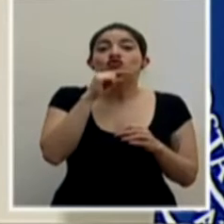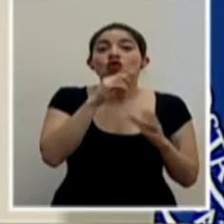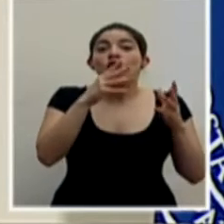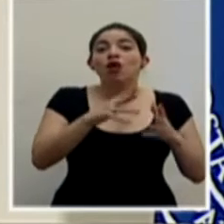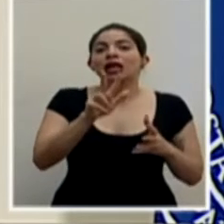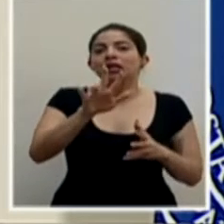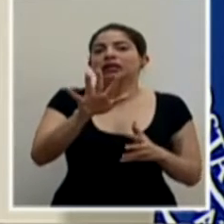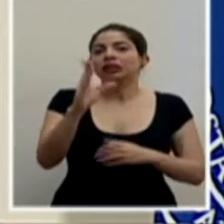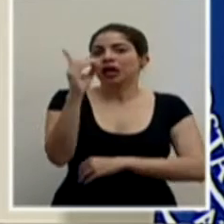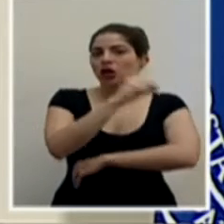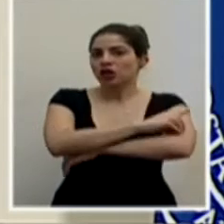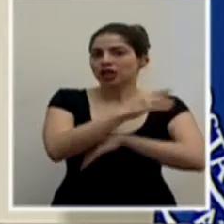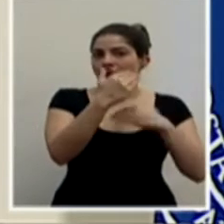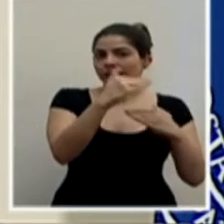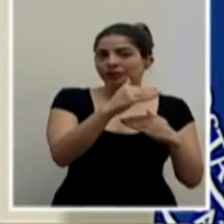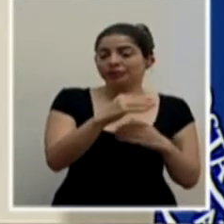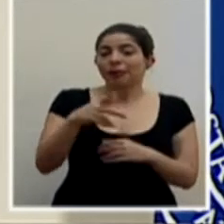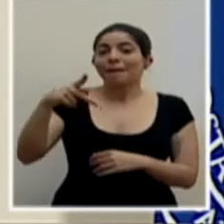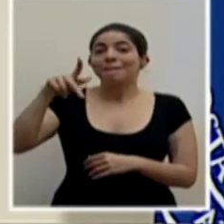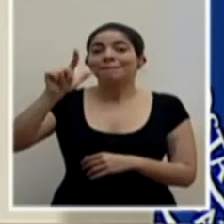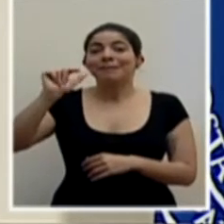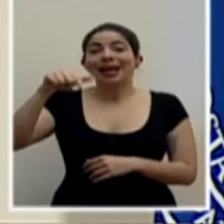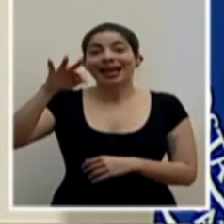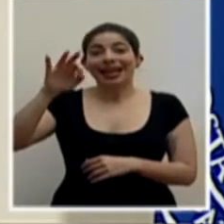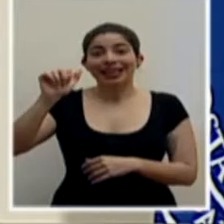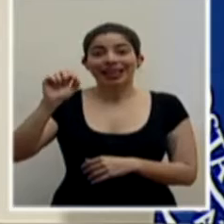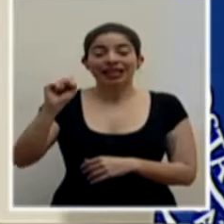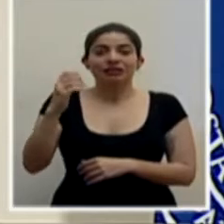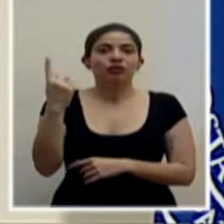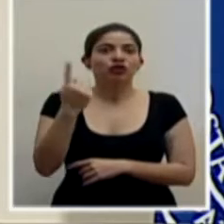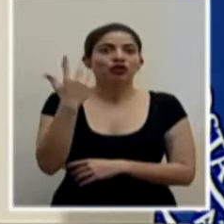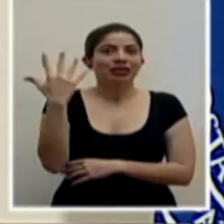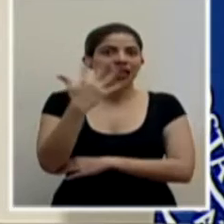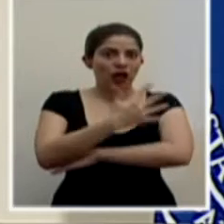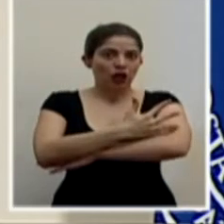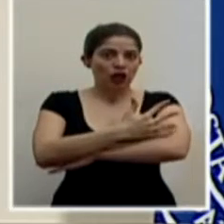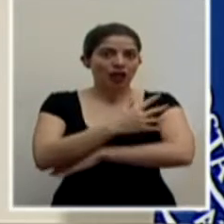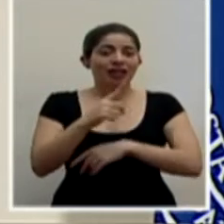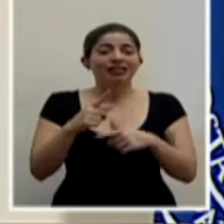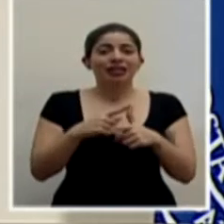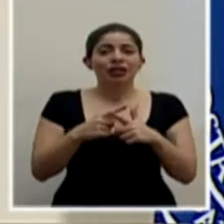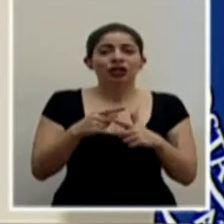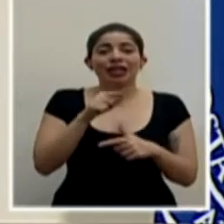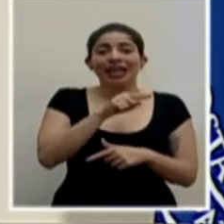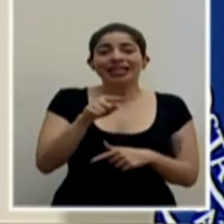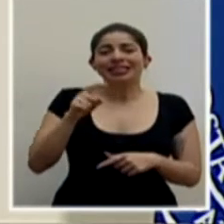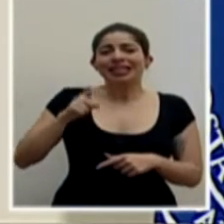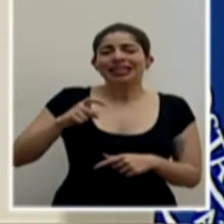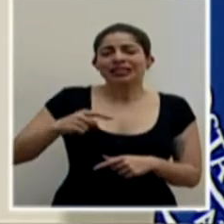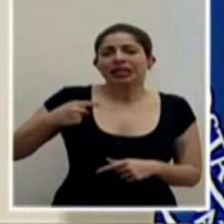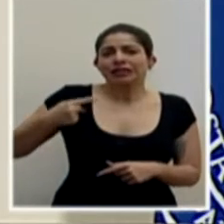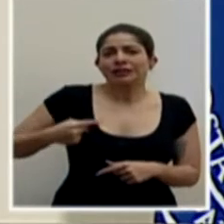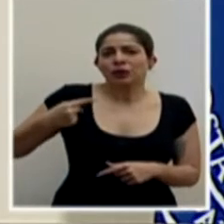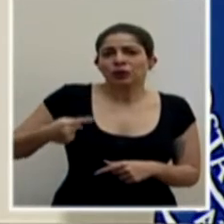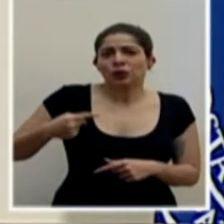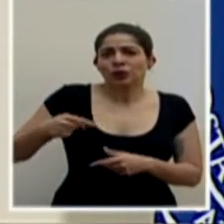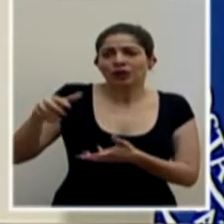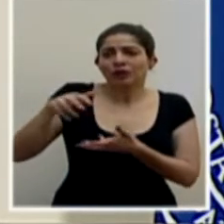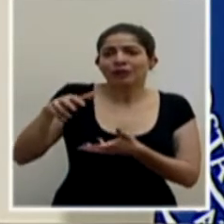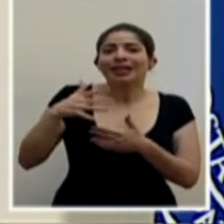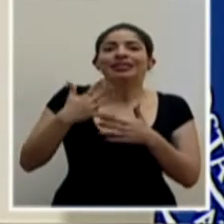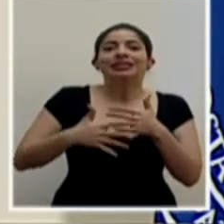35 días, las plaquetas solo hasta 5 días, entonces es algo que se requiere permanentemente y que sea